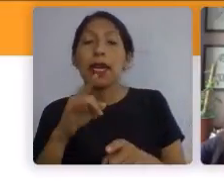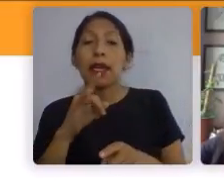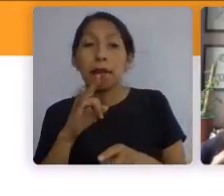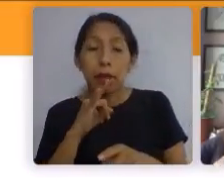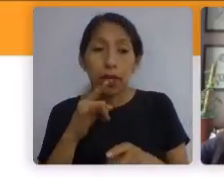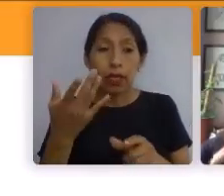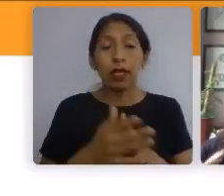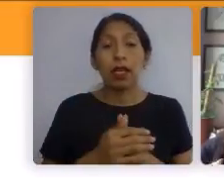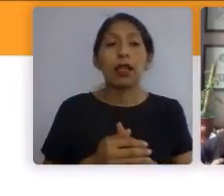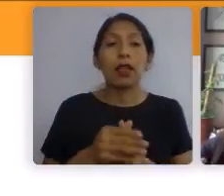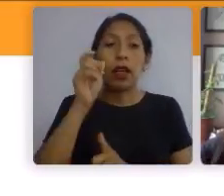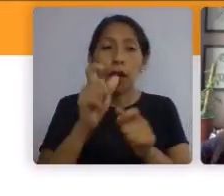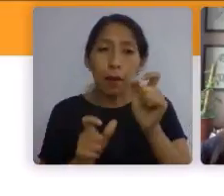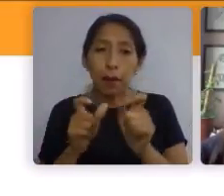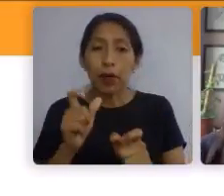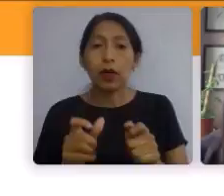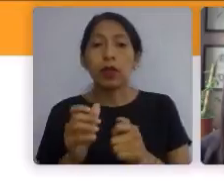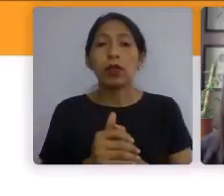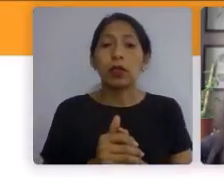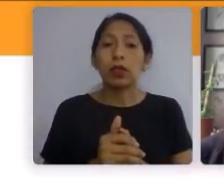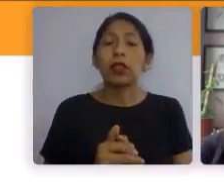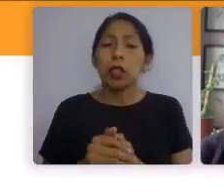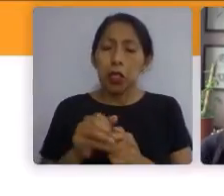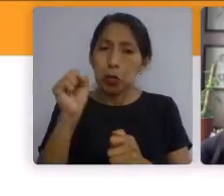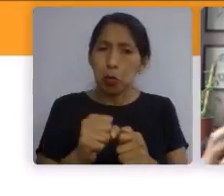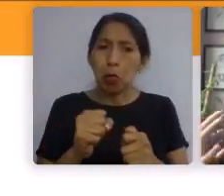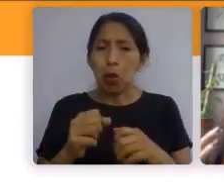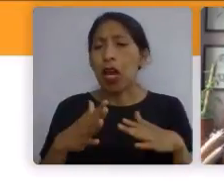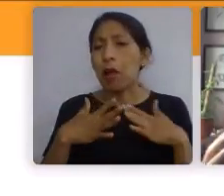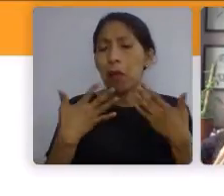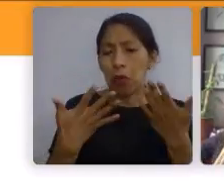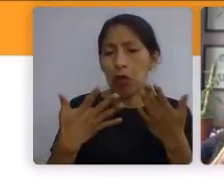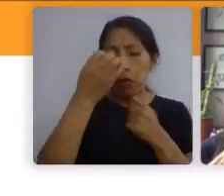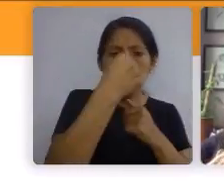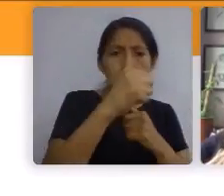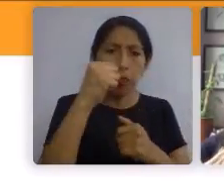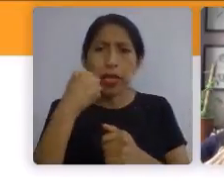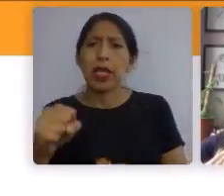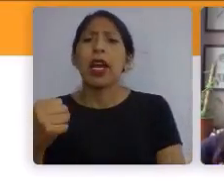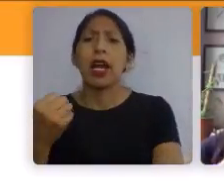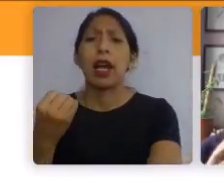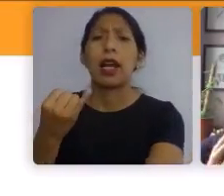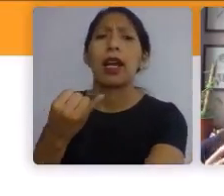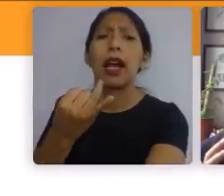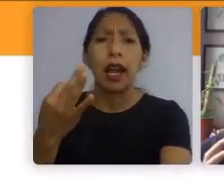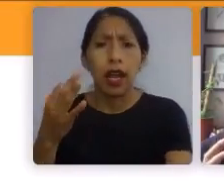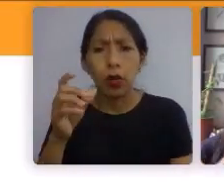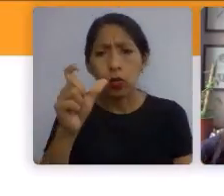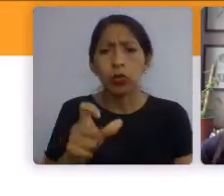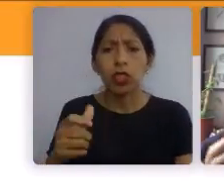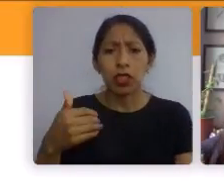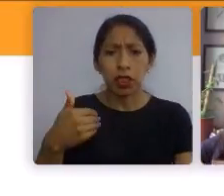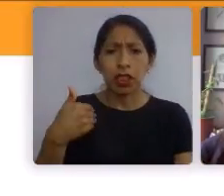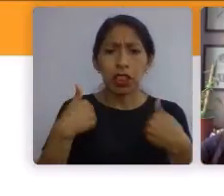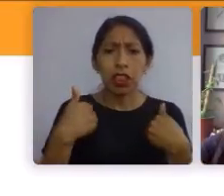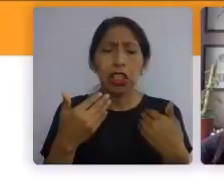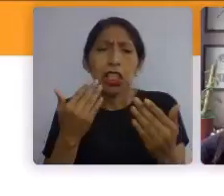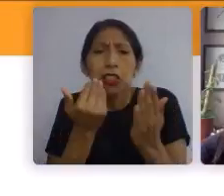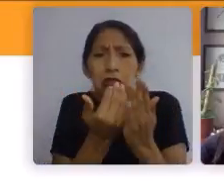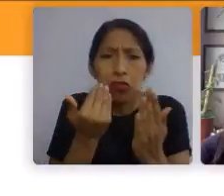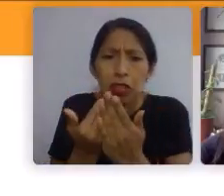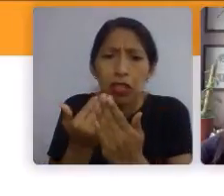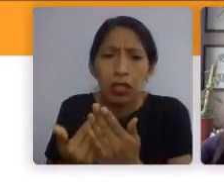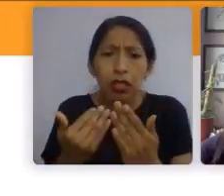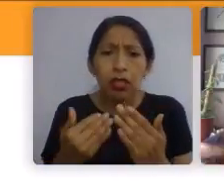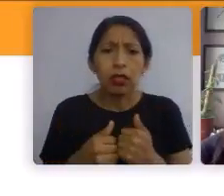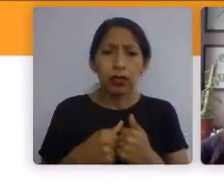las personas van a ir comenzando a viajar como una especie de burbujas. Primero, aquellas regiones que están colindantes o cerca del